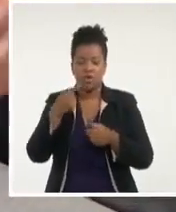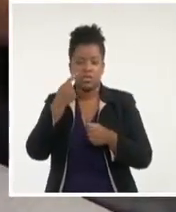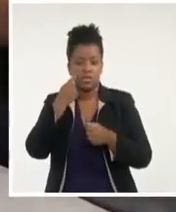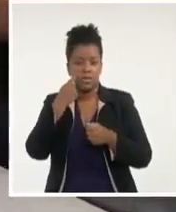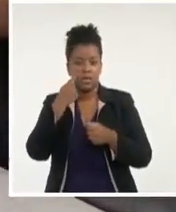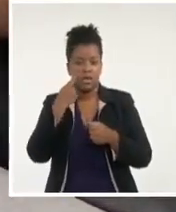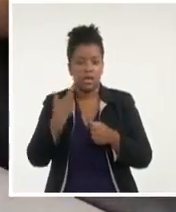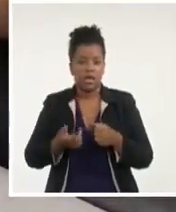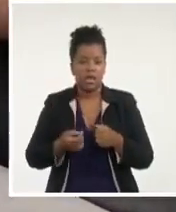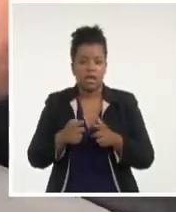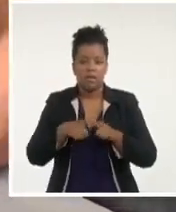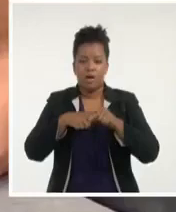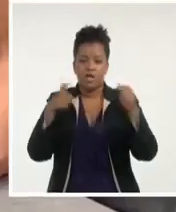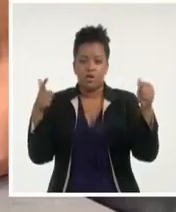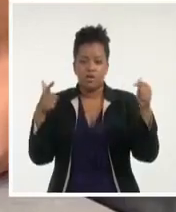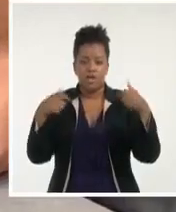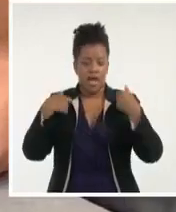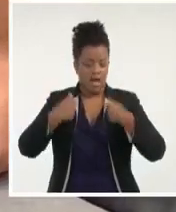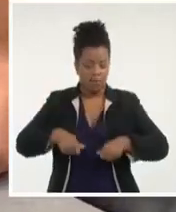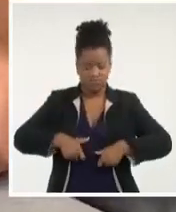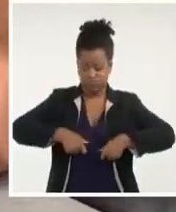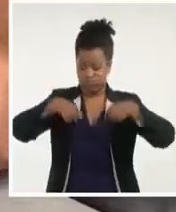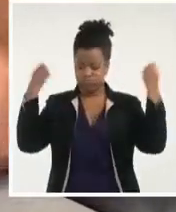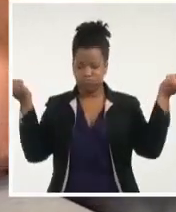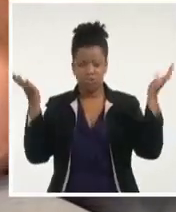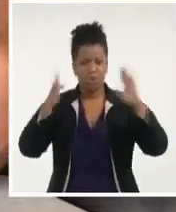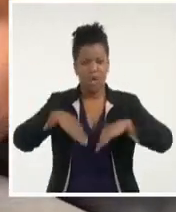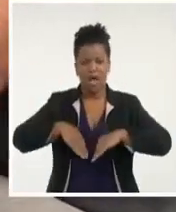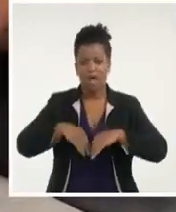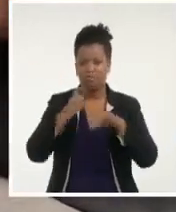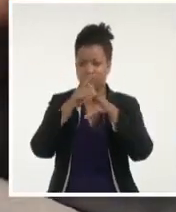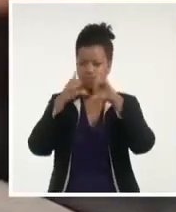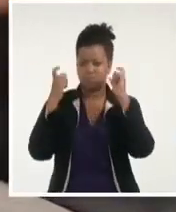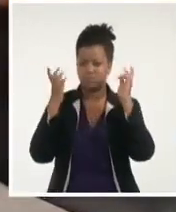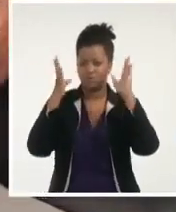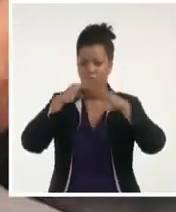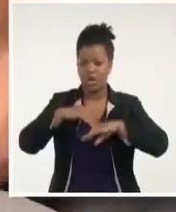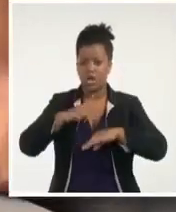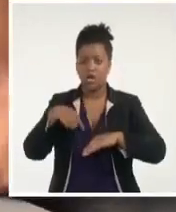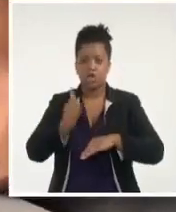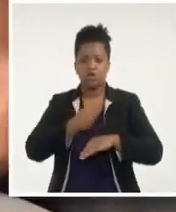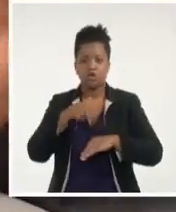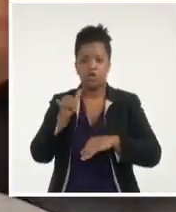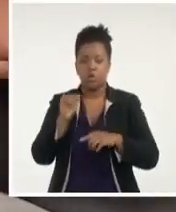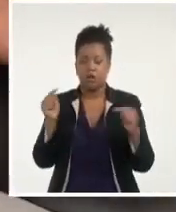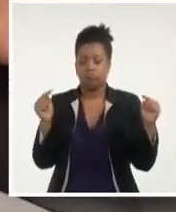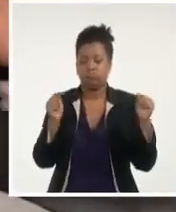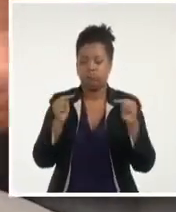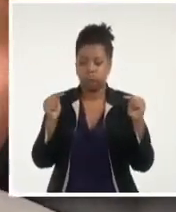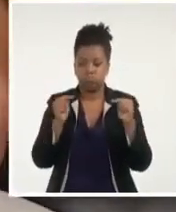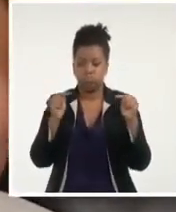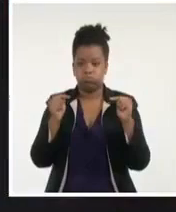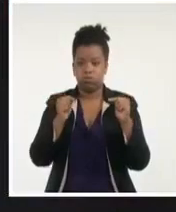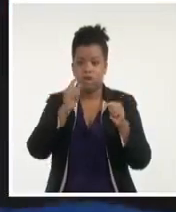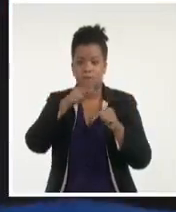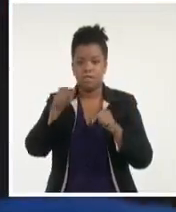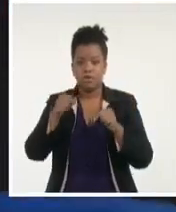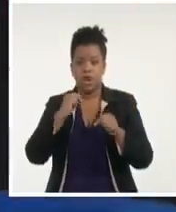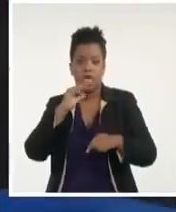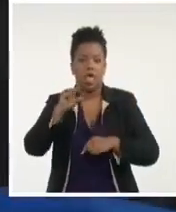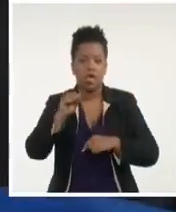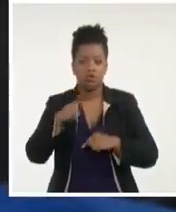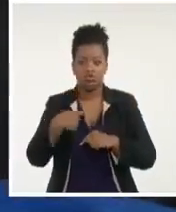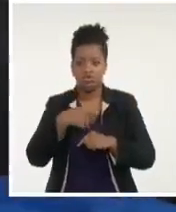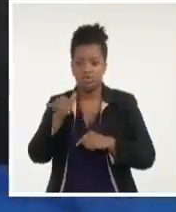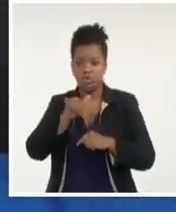personas, la mayoría sin camisa, sin nasobuco. Y entonces, nosotros empezamos a enfrentarnos con ellos y ellos nos tiraban, nosotros les tirábamos. Una de